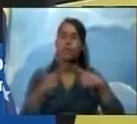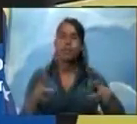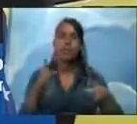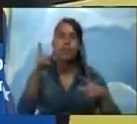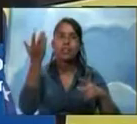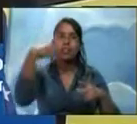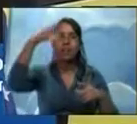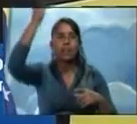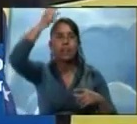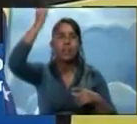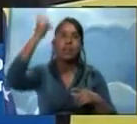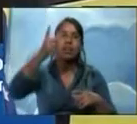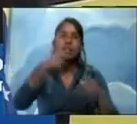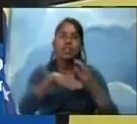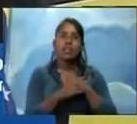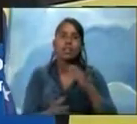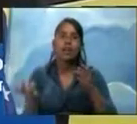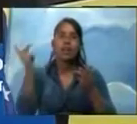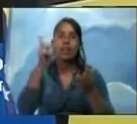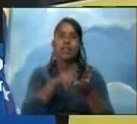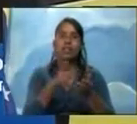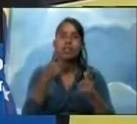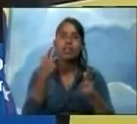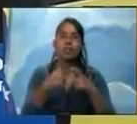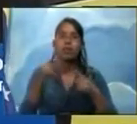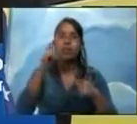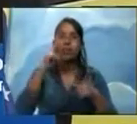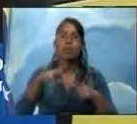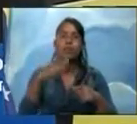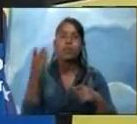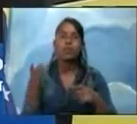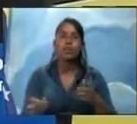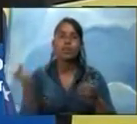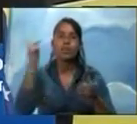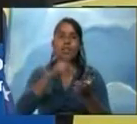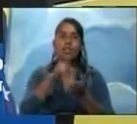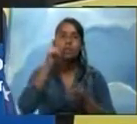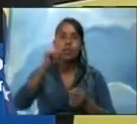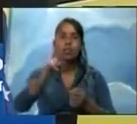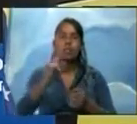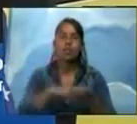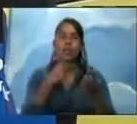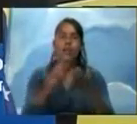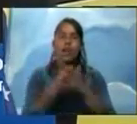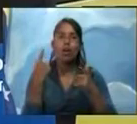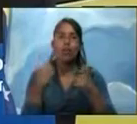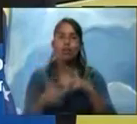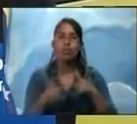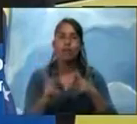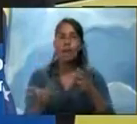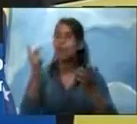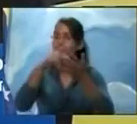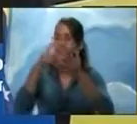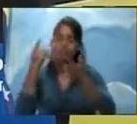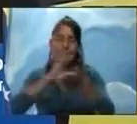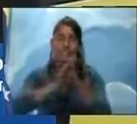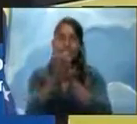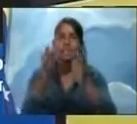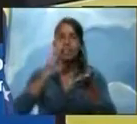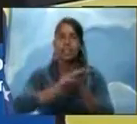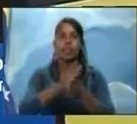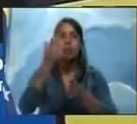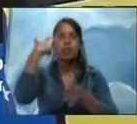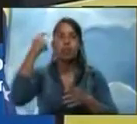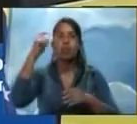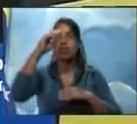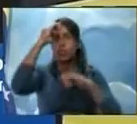los diferentes reinos que se iban a levantar. Pero veo que se levanta uno y cae, se levanta el otro y cae por no